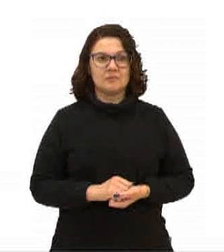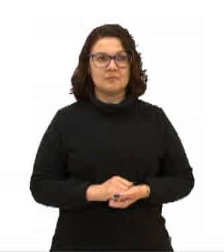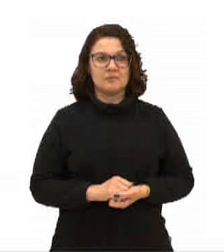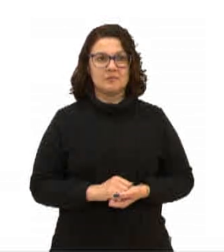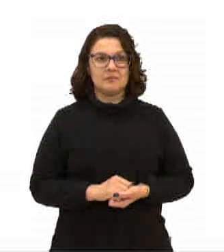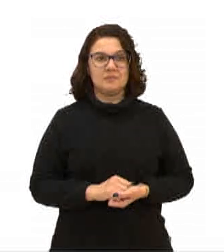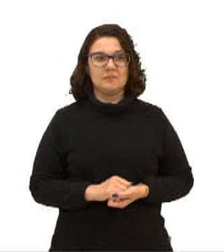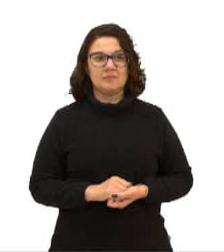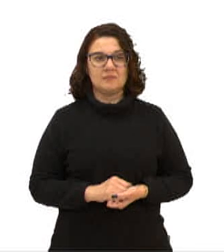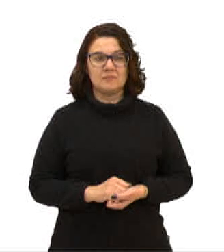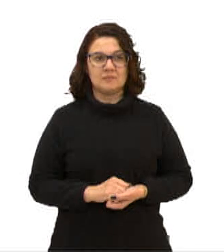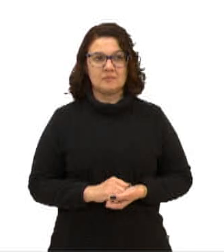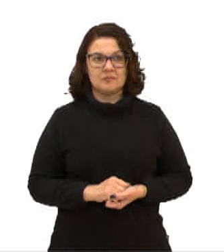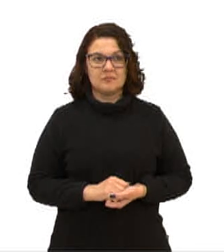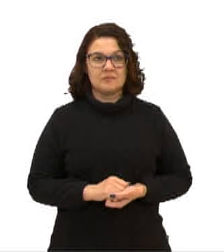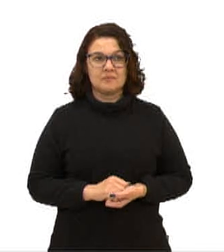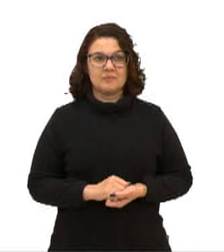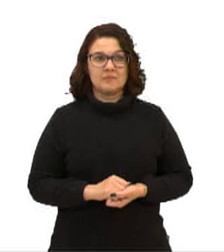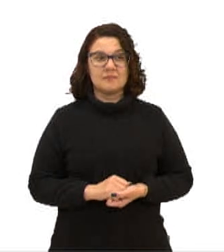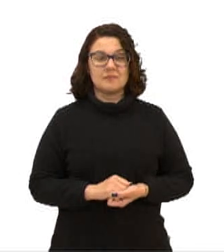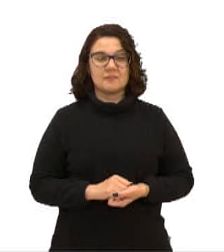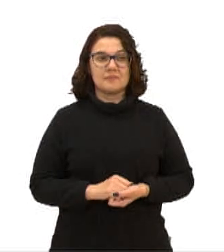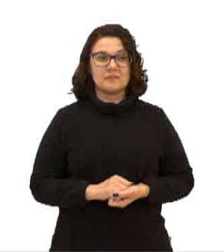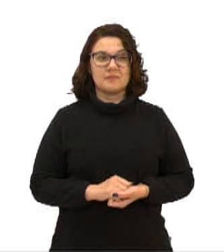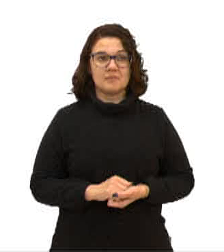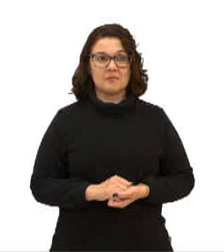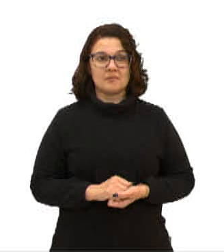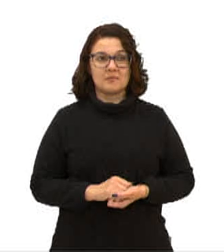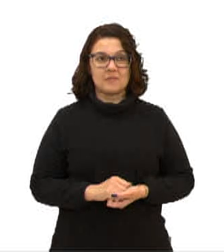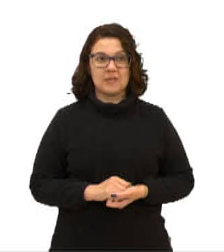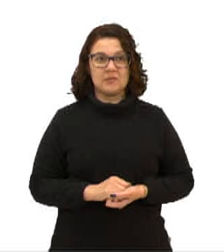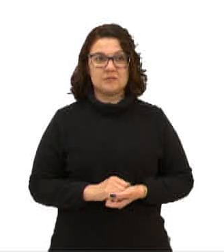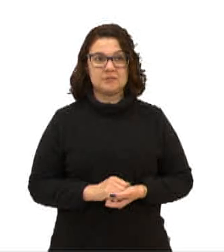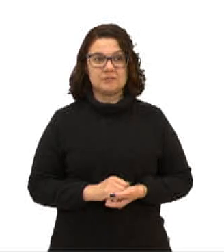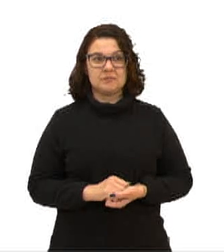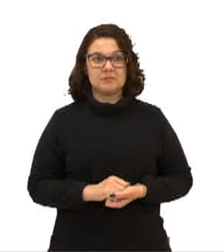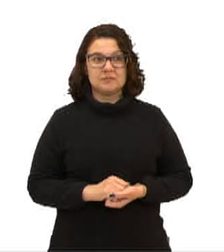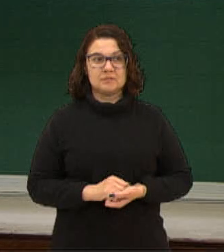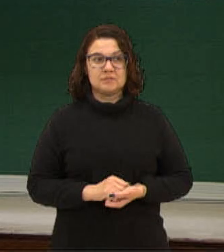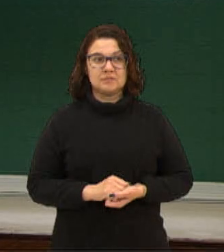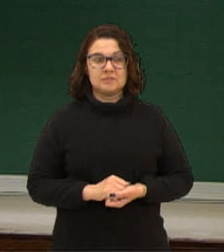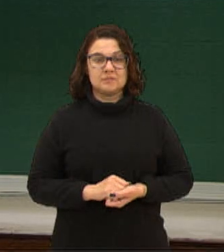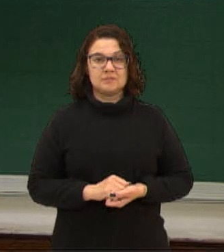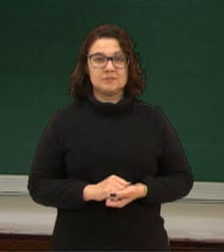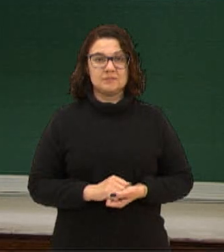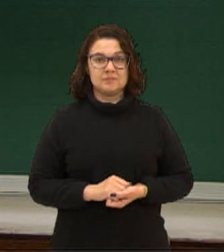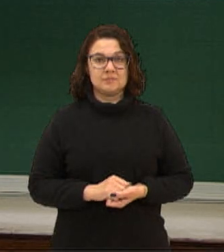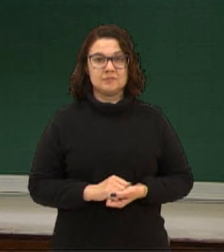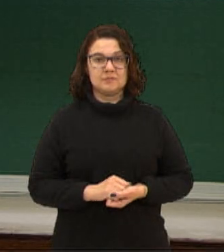o bici. Bien. Ahora nosotros vamos a ver sobre el uso de